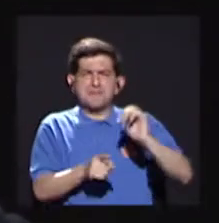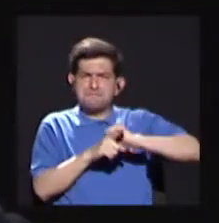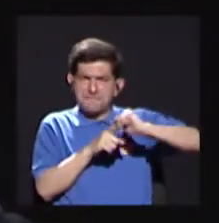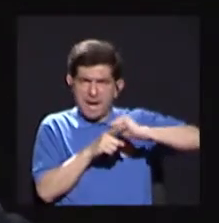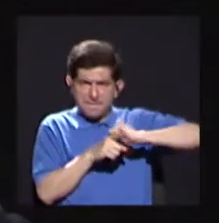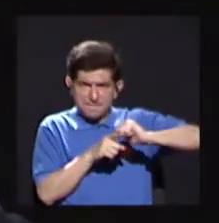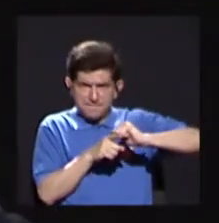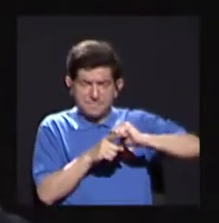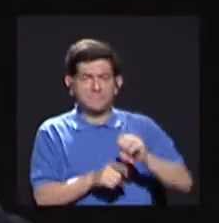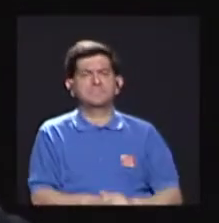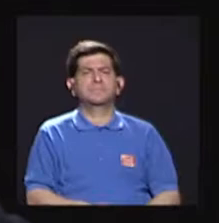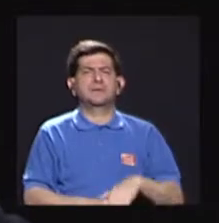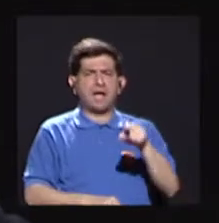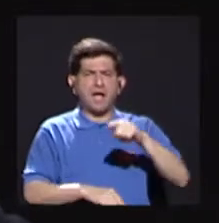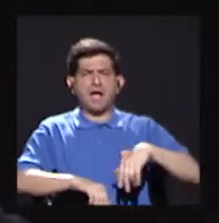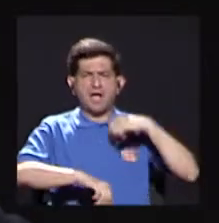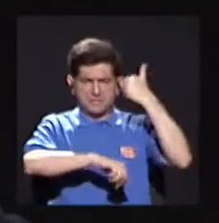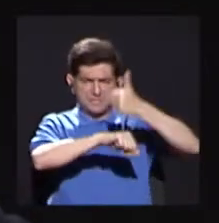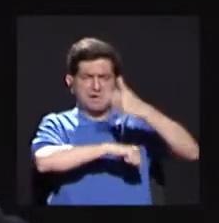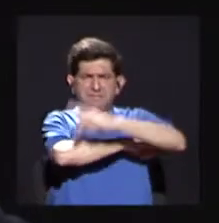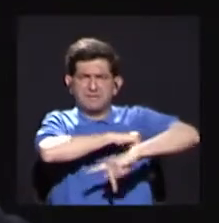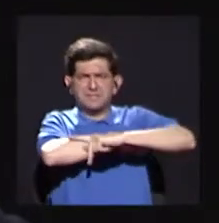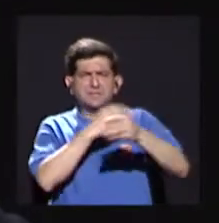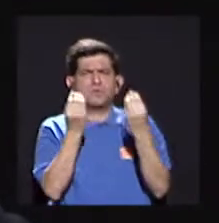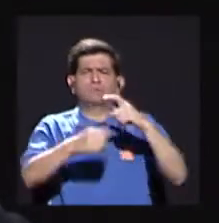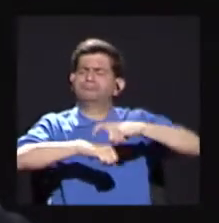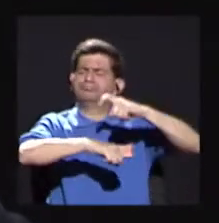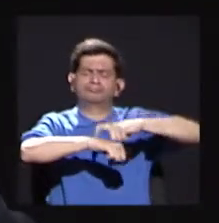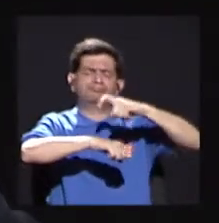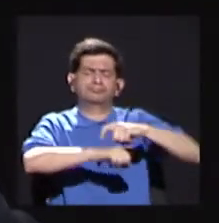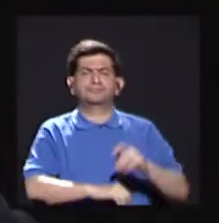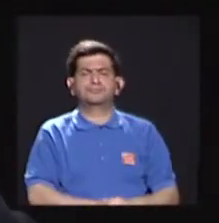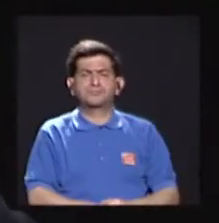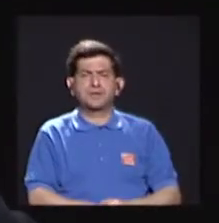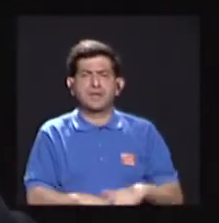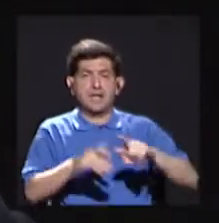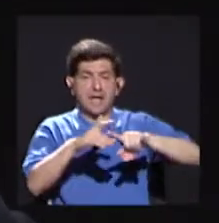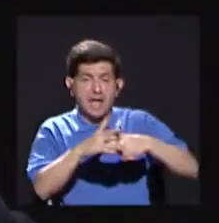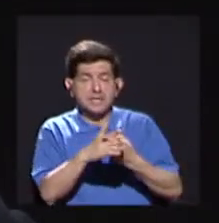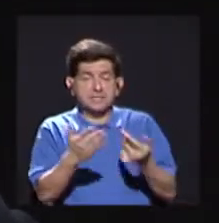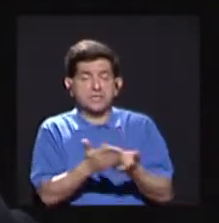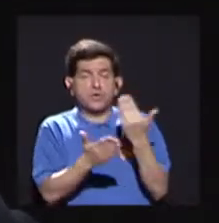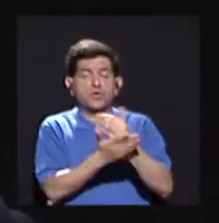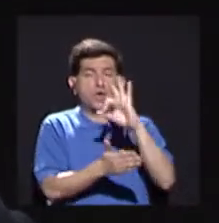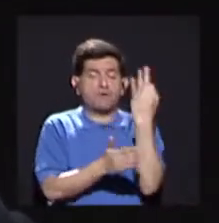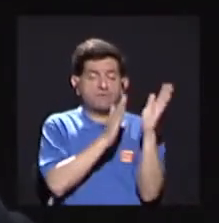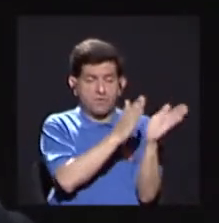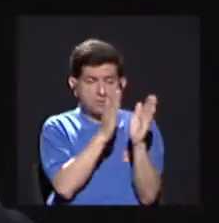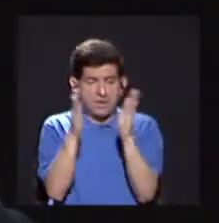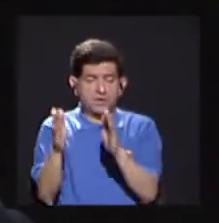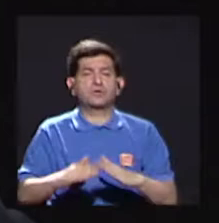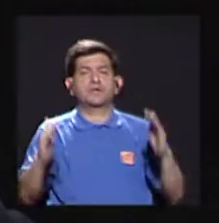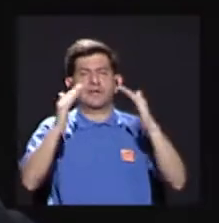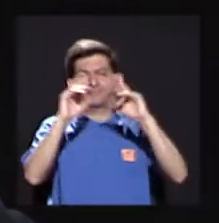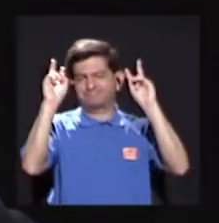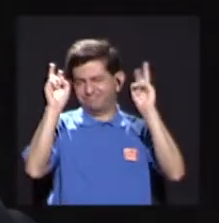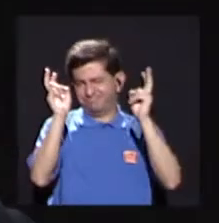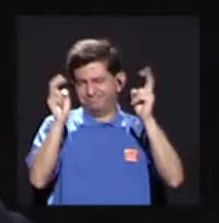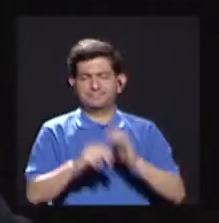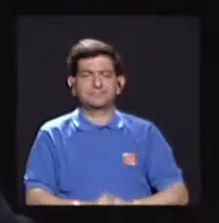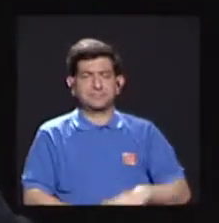que imperaron en este país durante mucho tiempo y entrando con una nueva forma de ordenar la casa pero